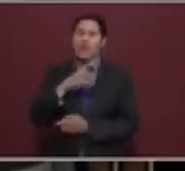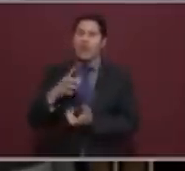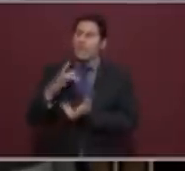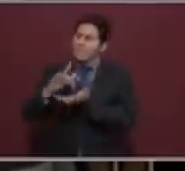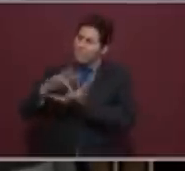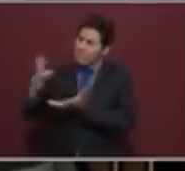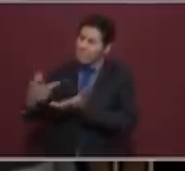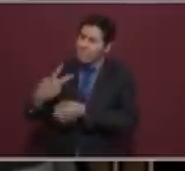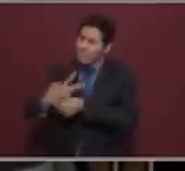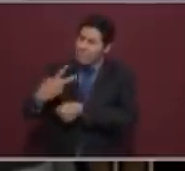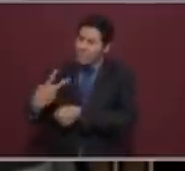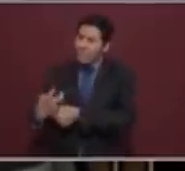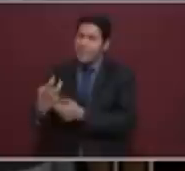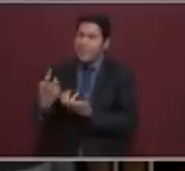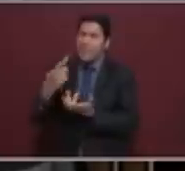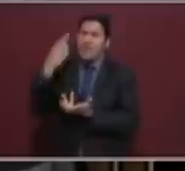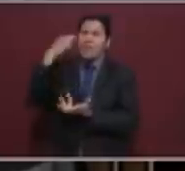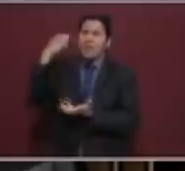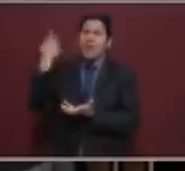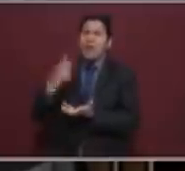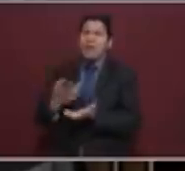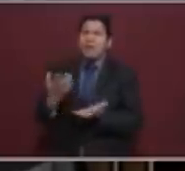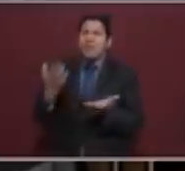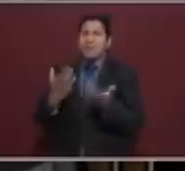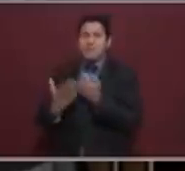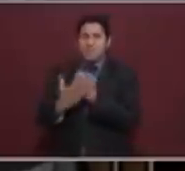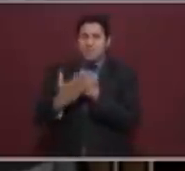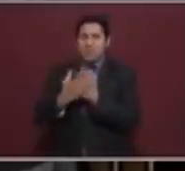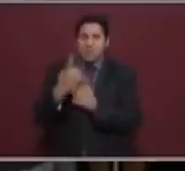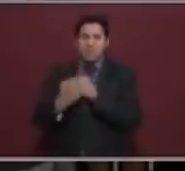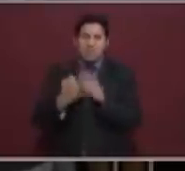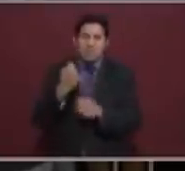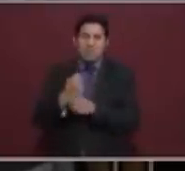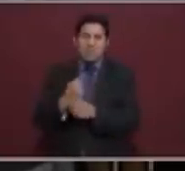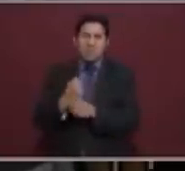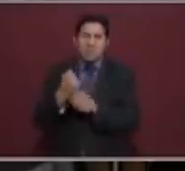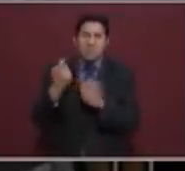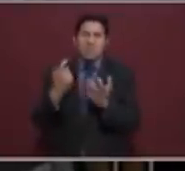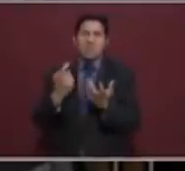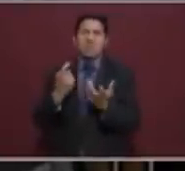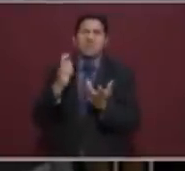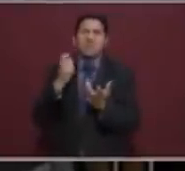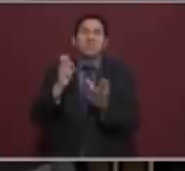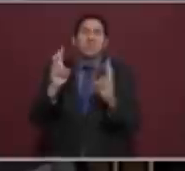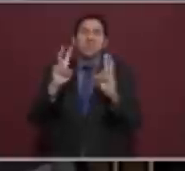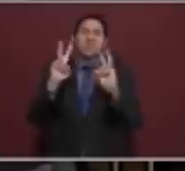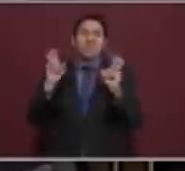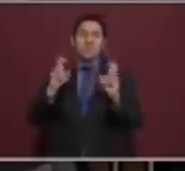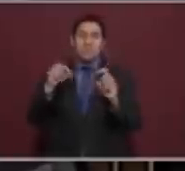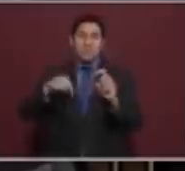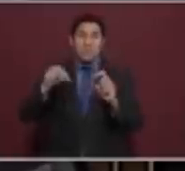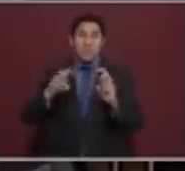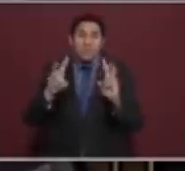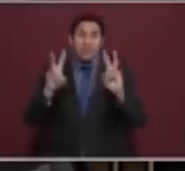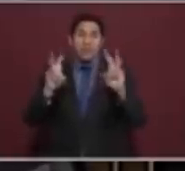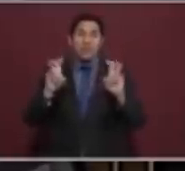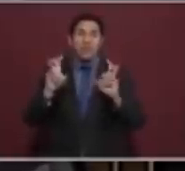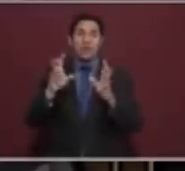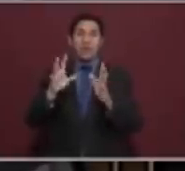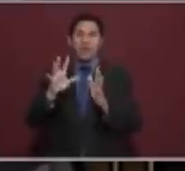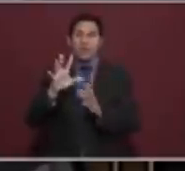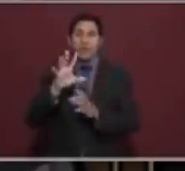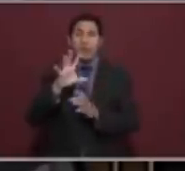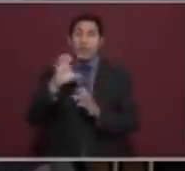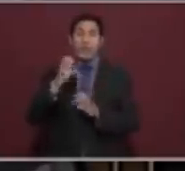le está haciendo para acudir el próximo año justamente para está este tema de los 500